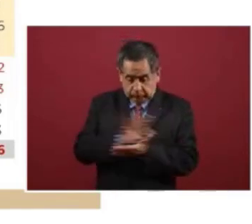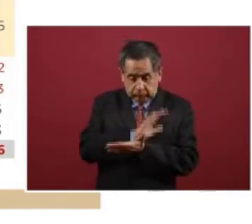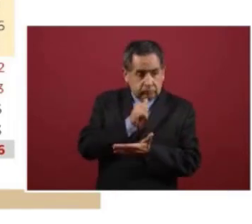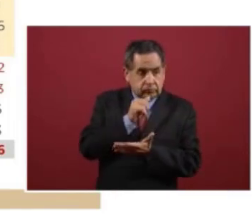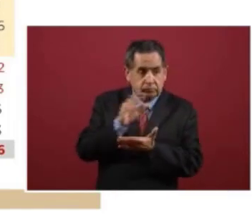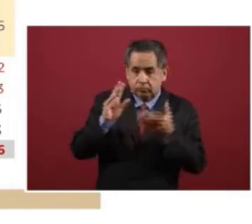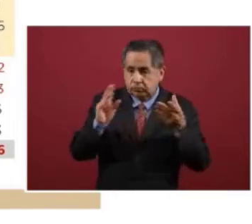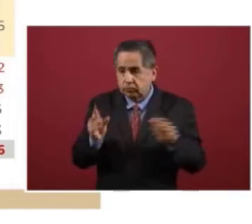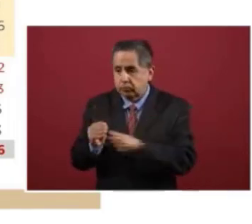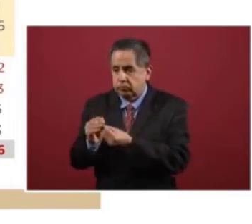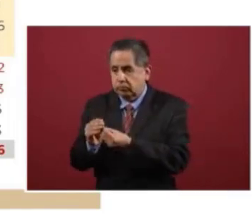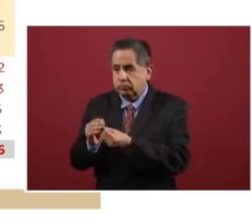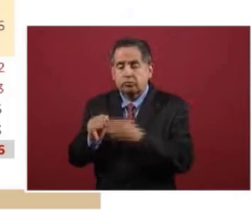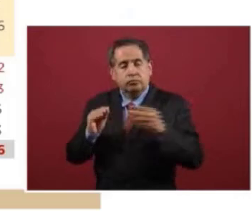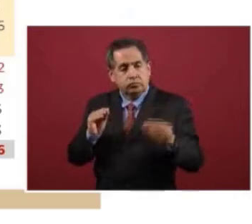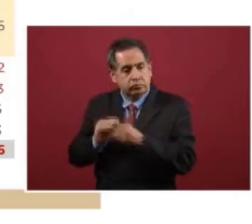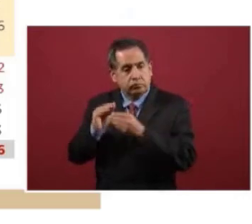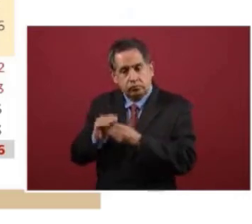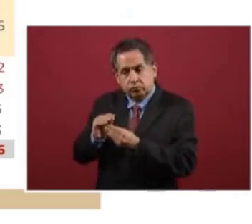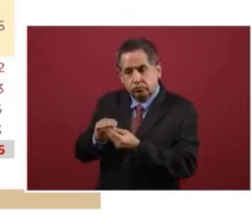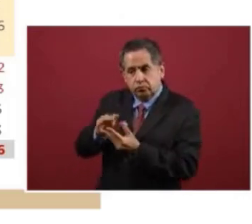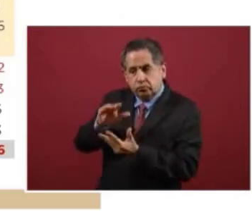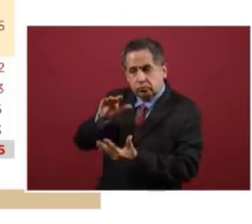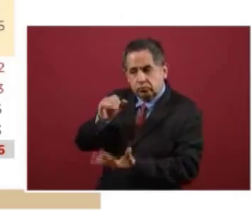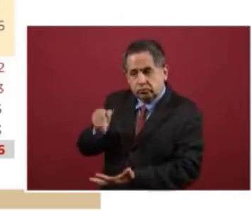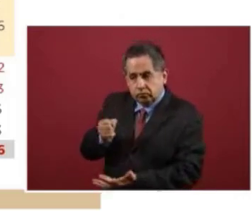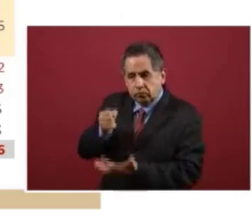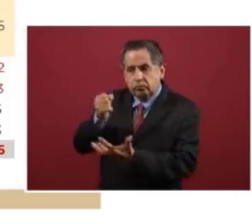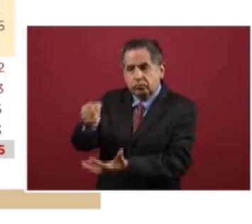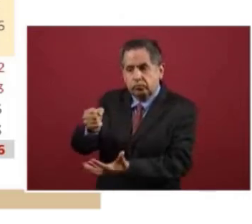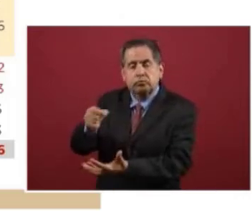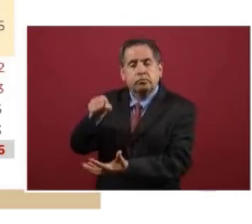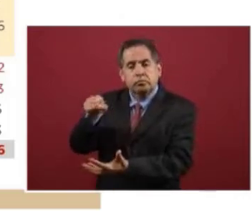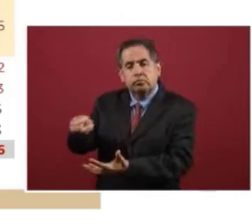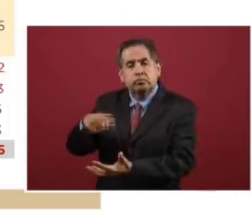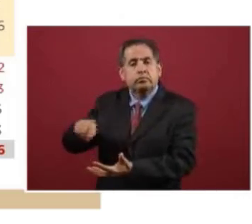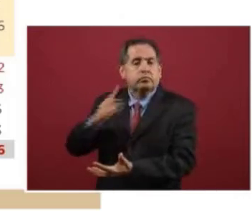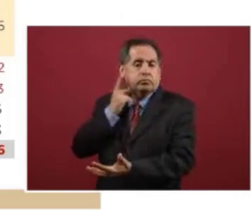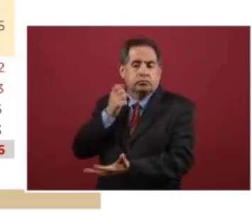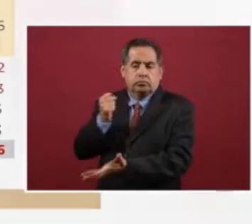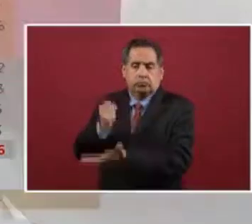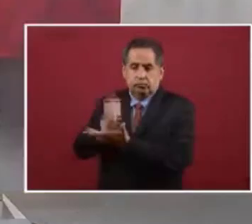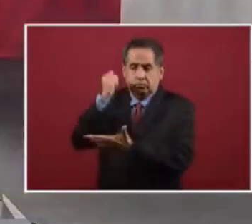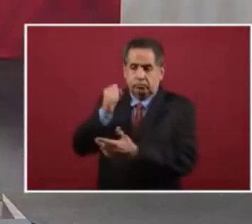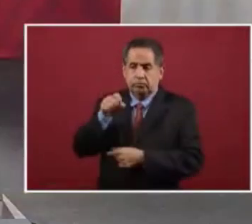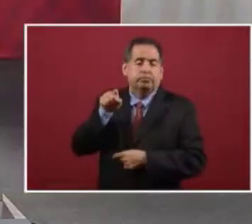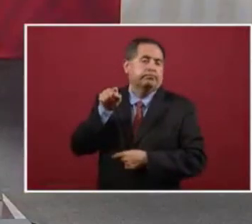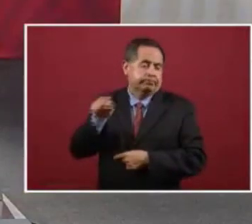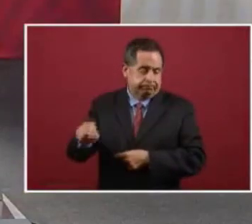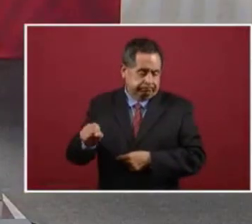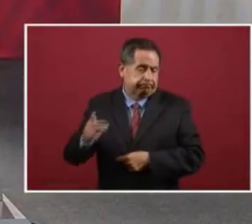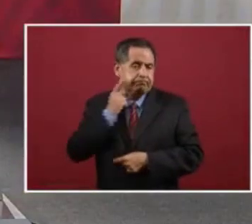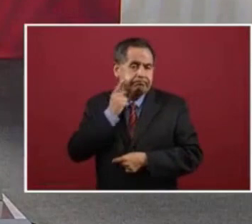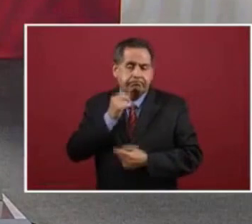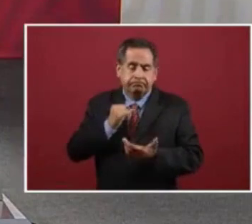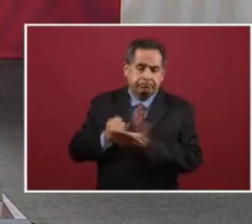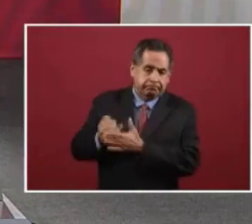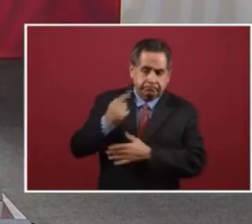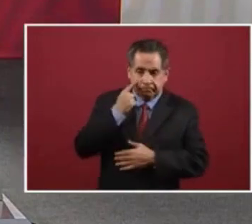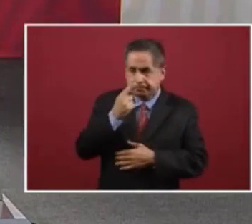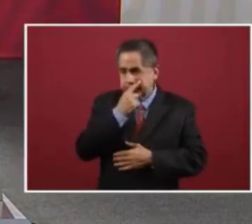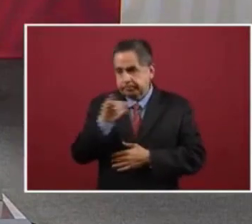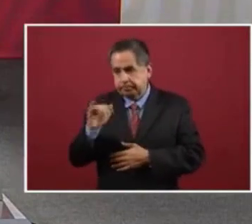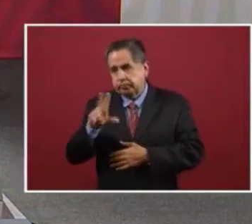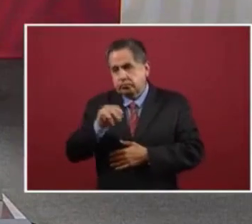la incorporamos a la propuesta de presupuesto de egresos de la federación y ya es la cámara de diputados la que decide si fije ese